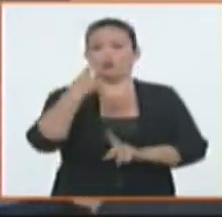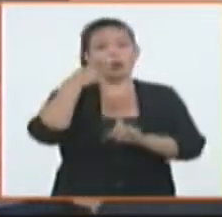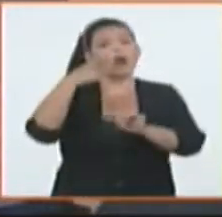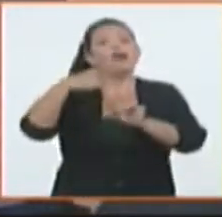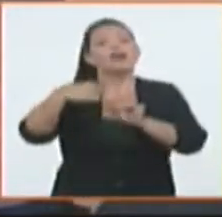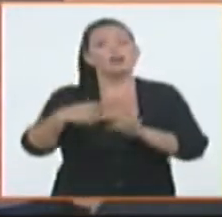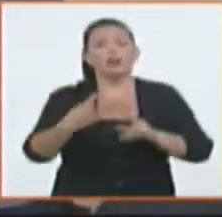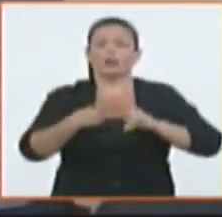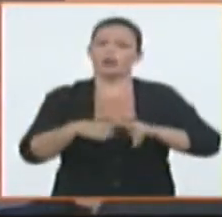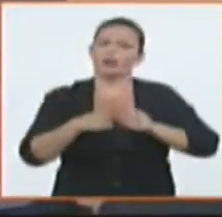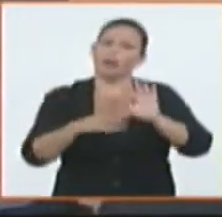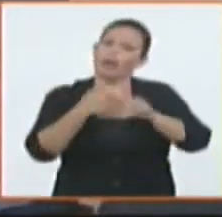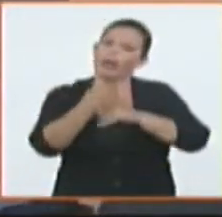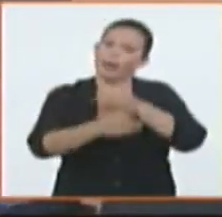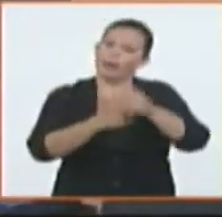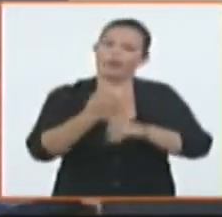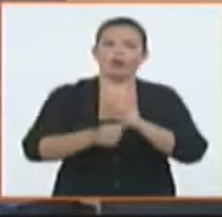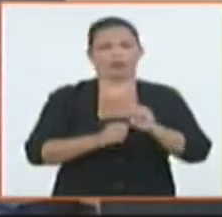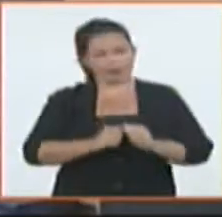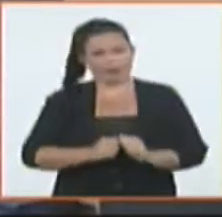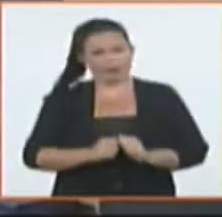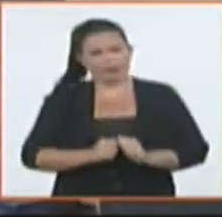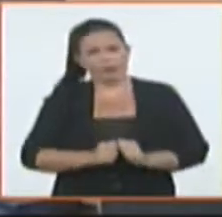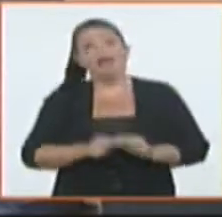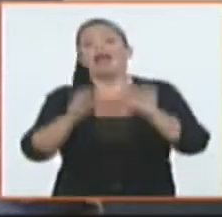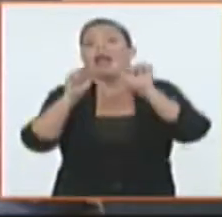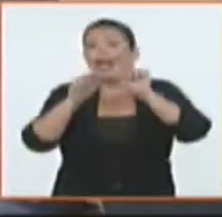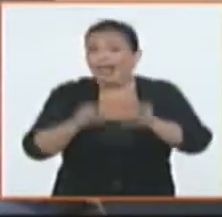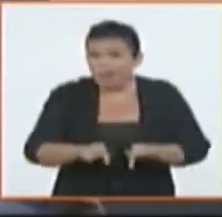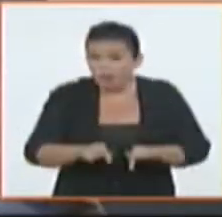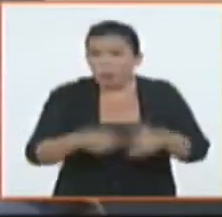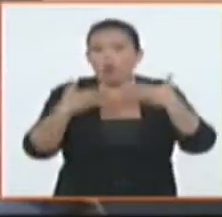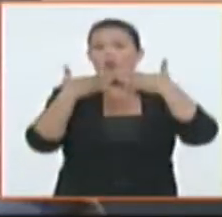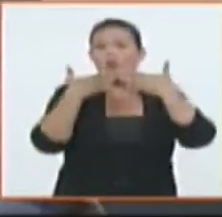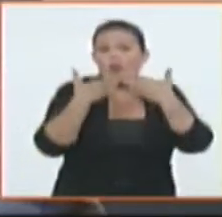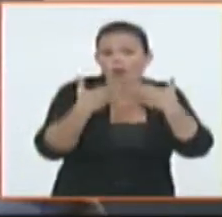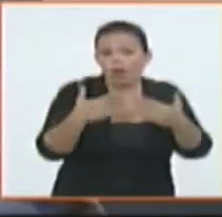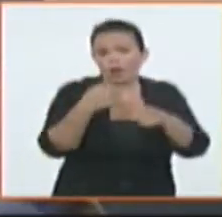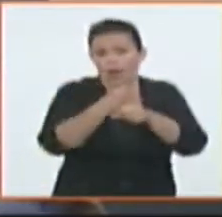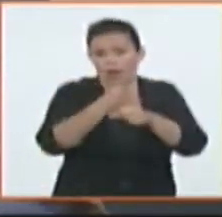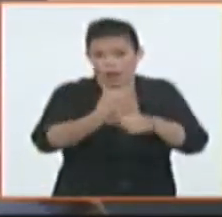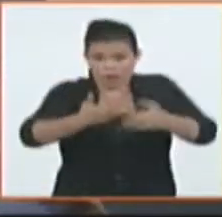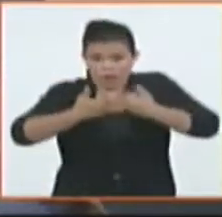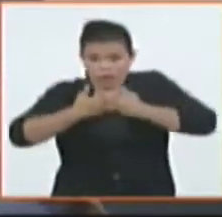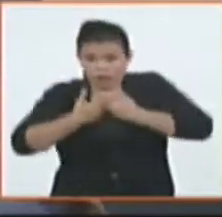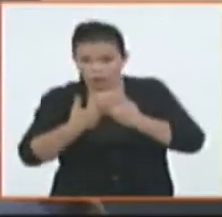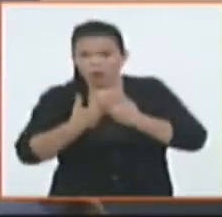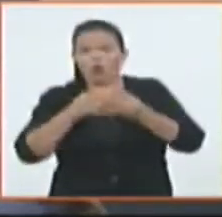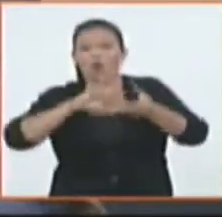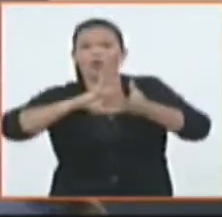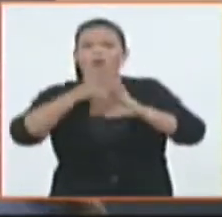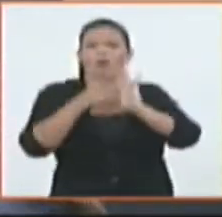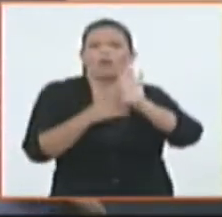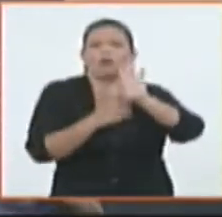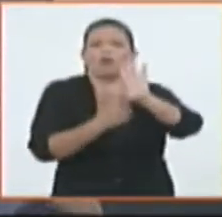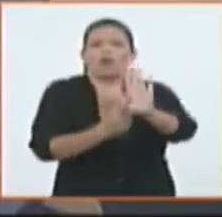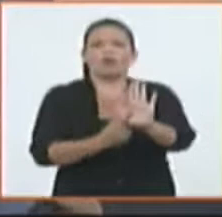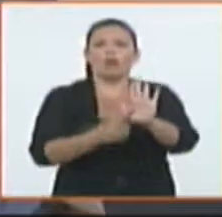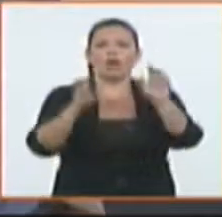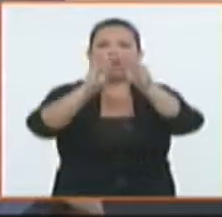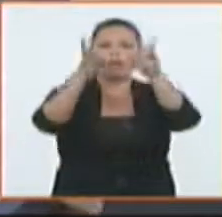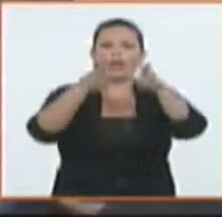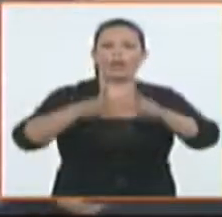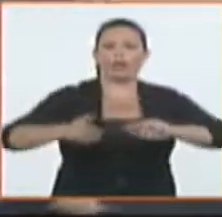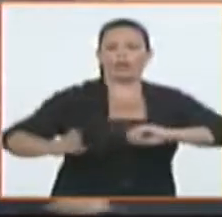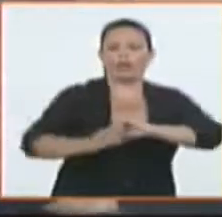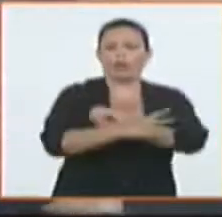Eso nos permitirá desmontar las mentiras que hay en las redes, reconocer nuestras insuficiencias, dar las luces y demostrar lo que podemos perder si no hay revolución